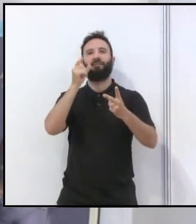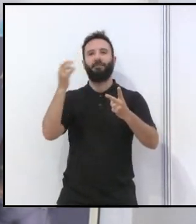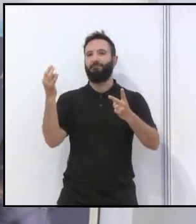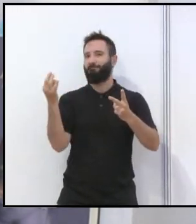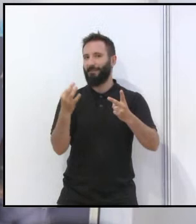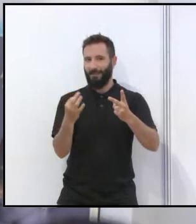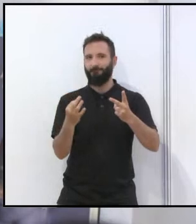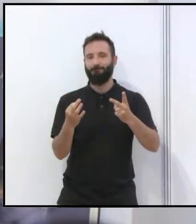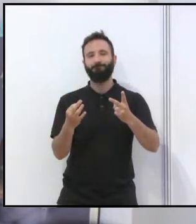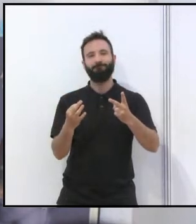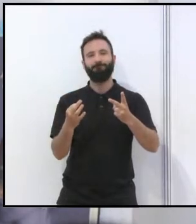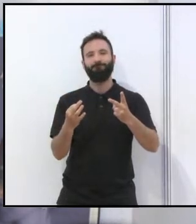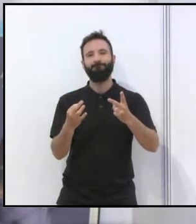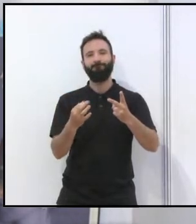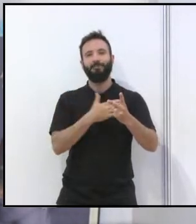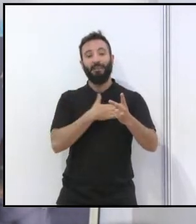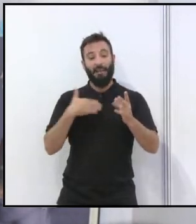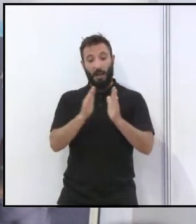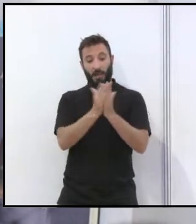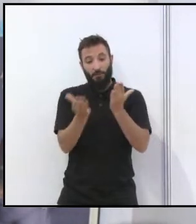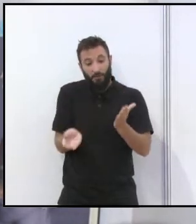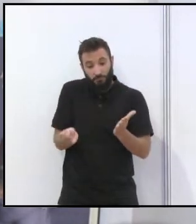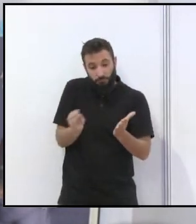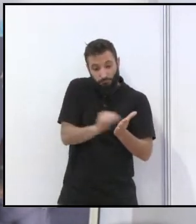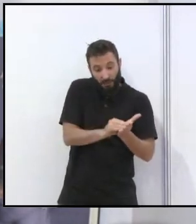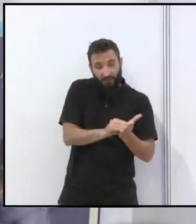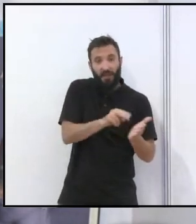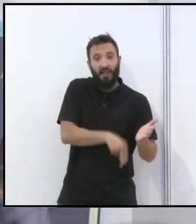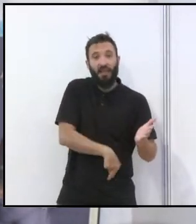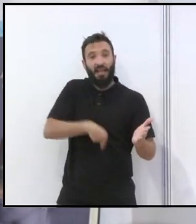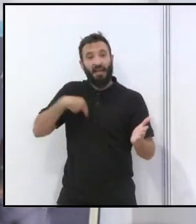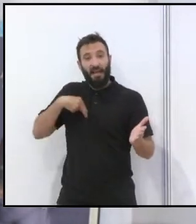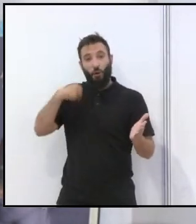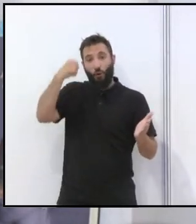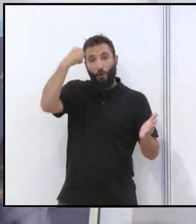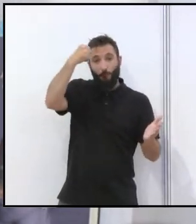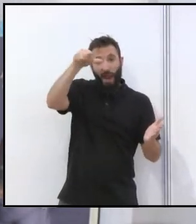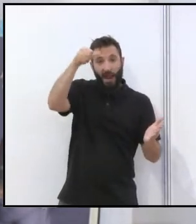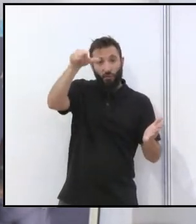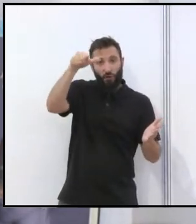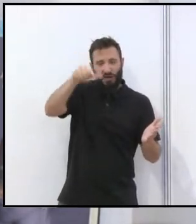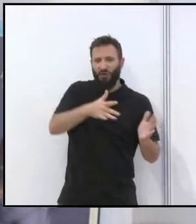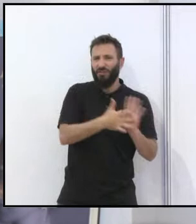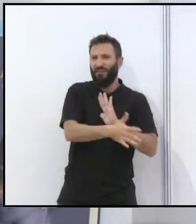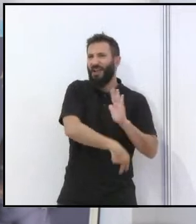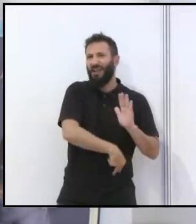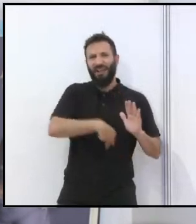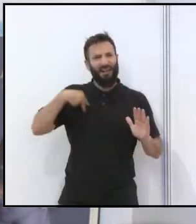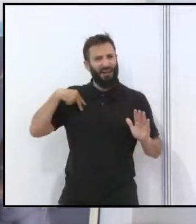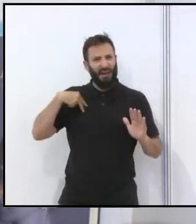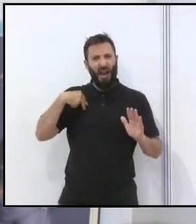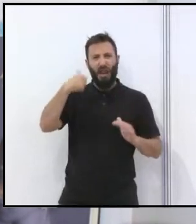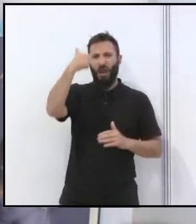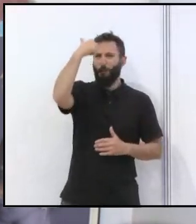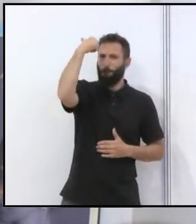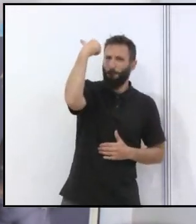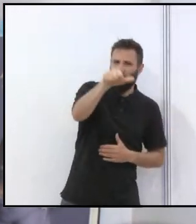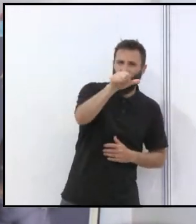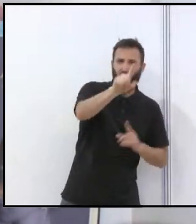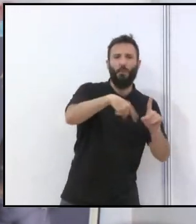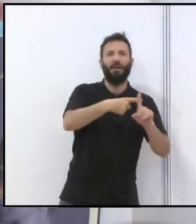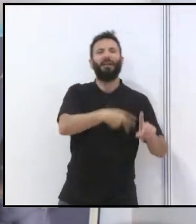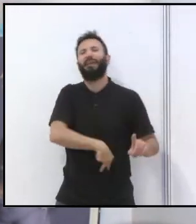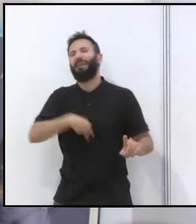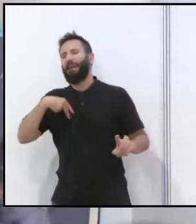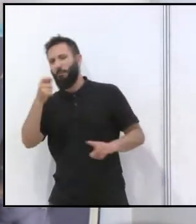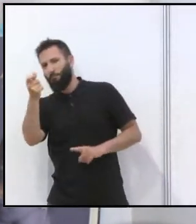quería dejar constancia de que el genérico masculino es muy general, es muy masculino y poco general, todo